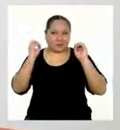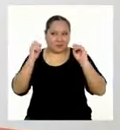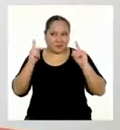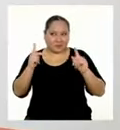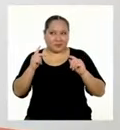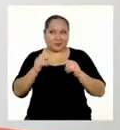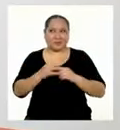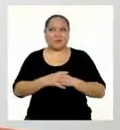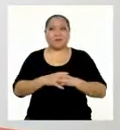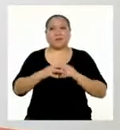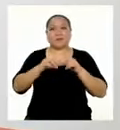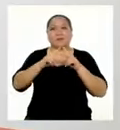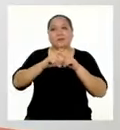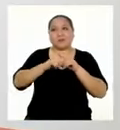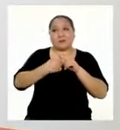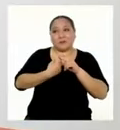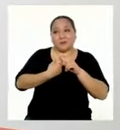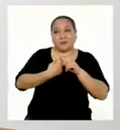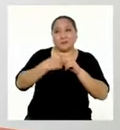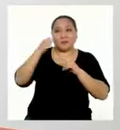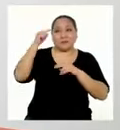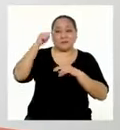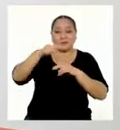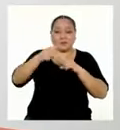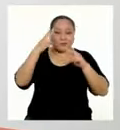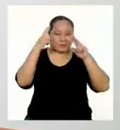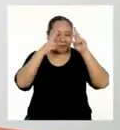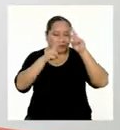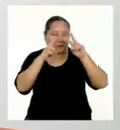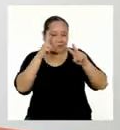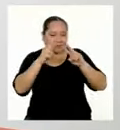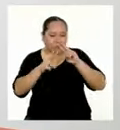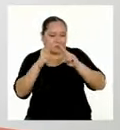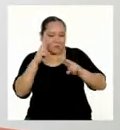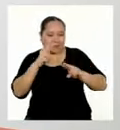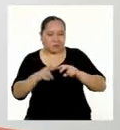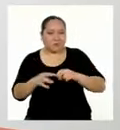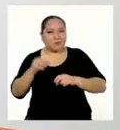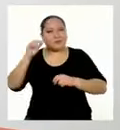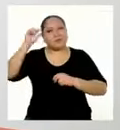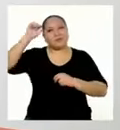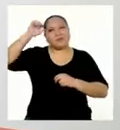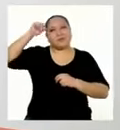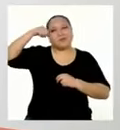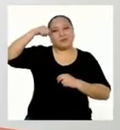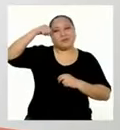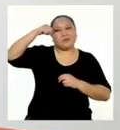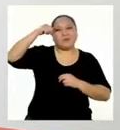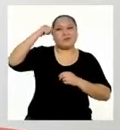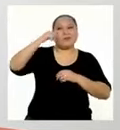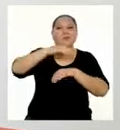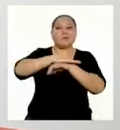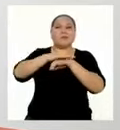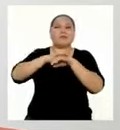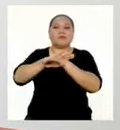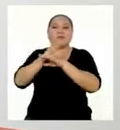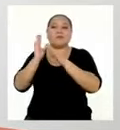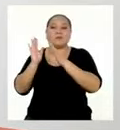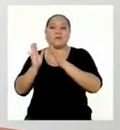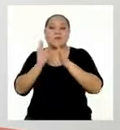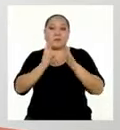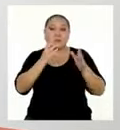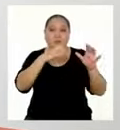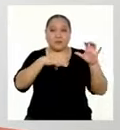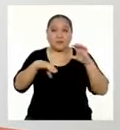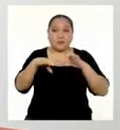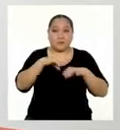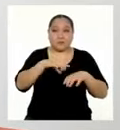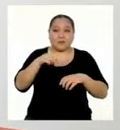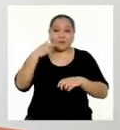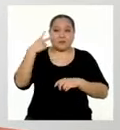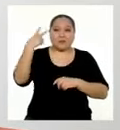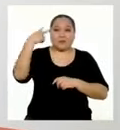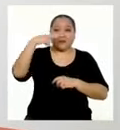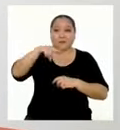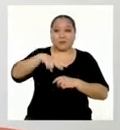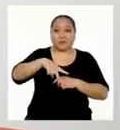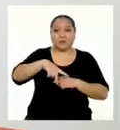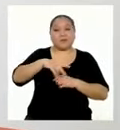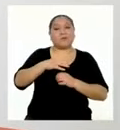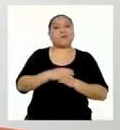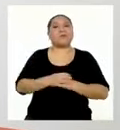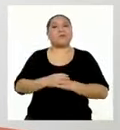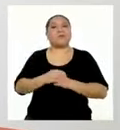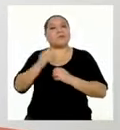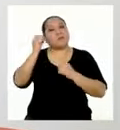Bueno, para empezar con nuestra revisión, debemos recordar la planificación que hicimos para